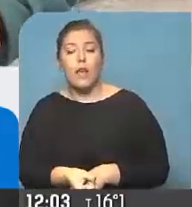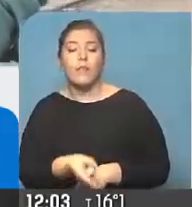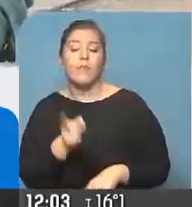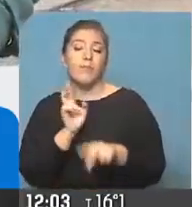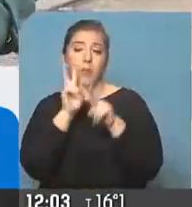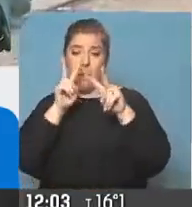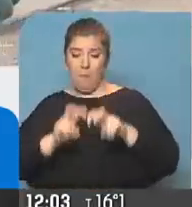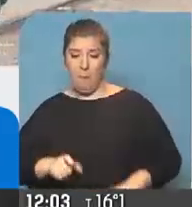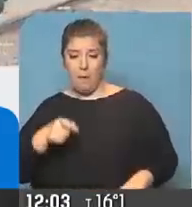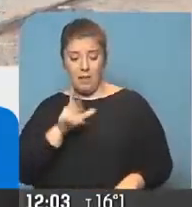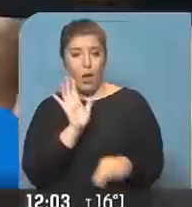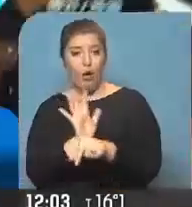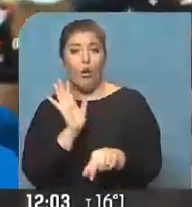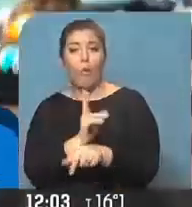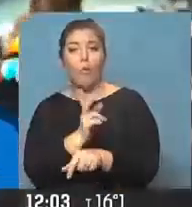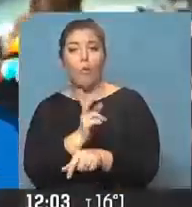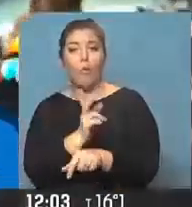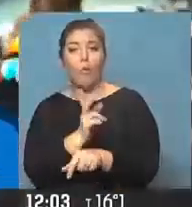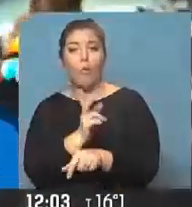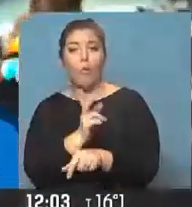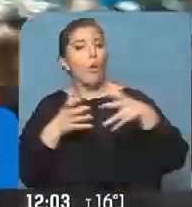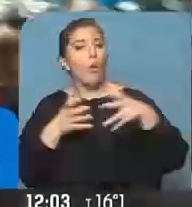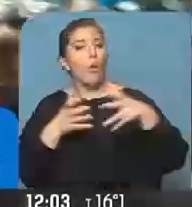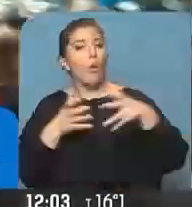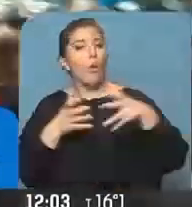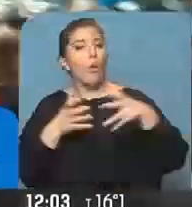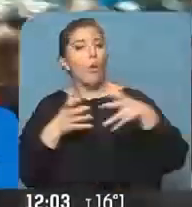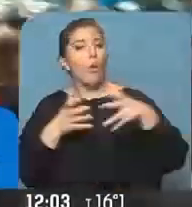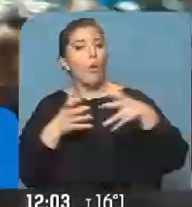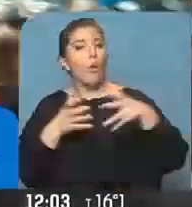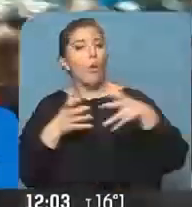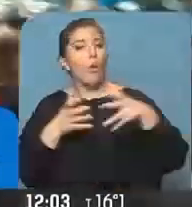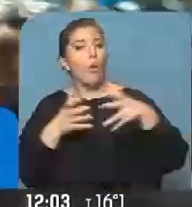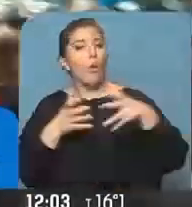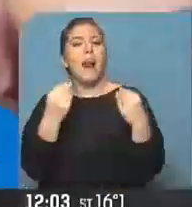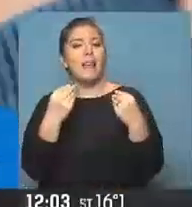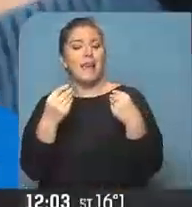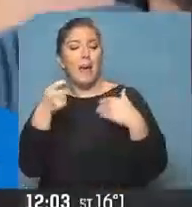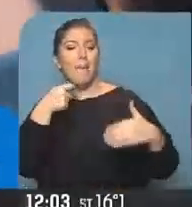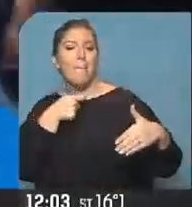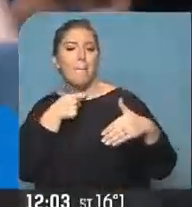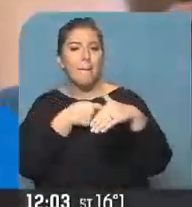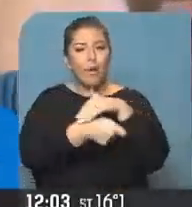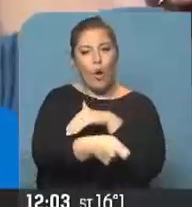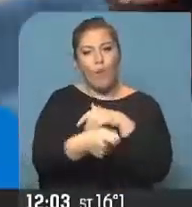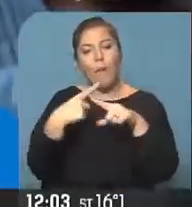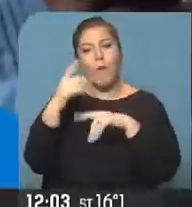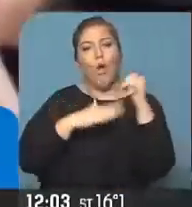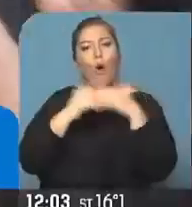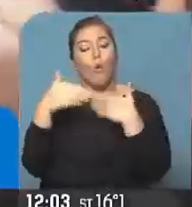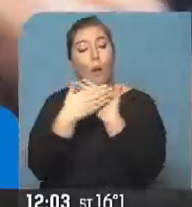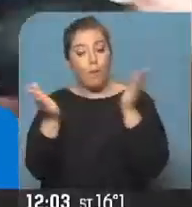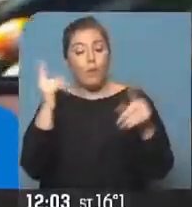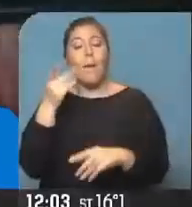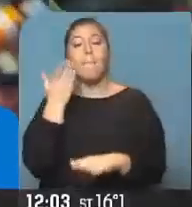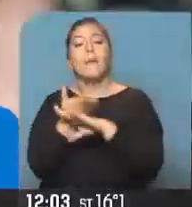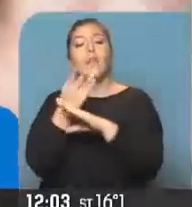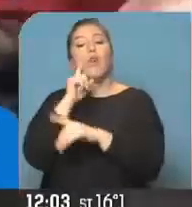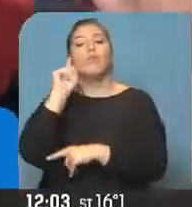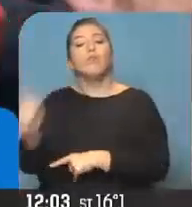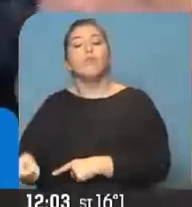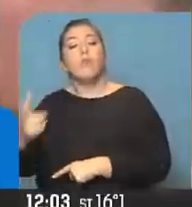investiga como presunta jefa de una asociación ilícita destinada al pago de coimas para la obra pública, pidió la recusación del juez federal Claudio Bonadío y